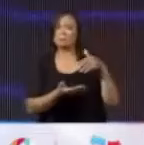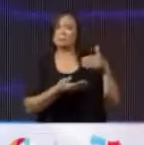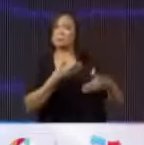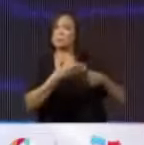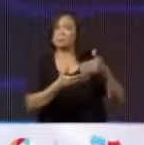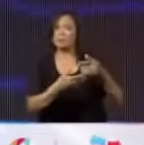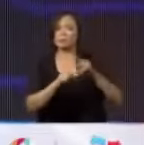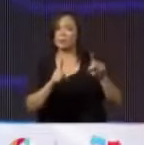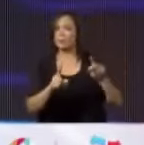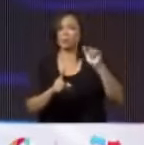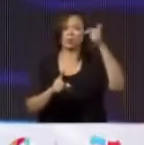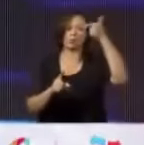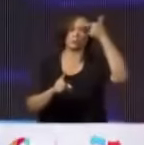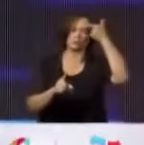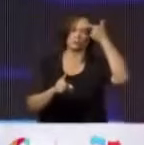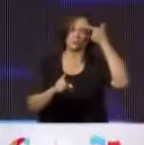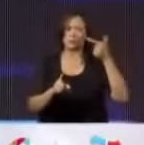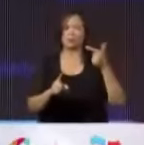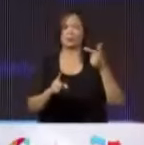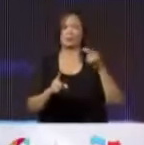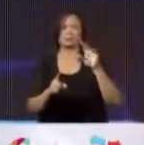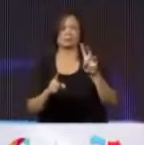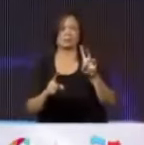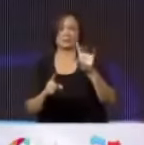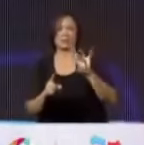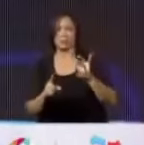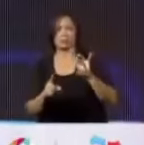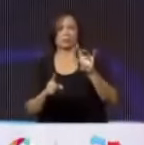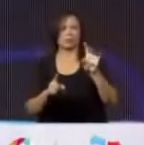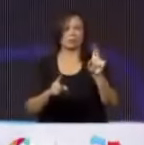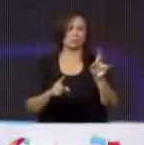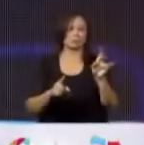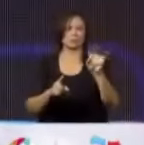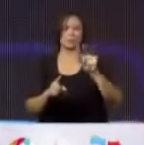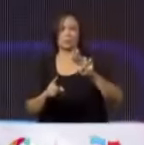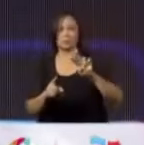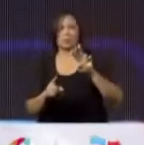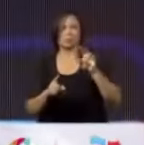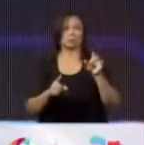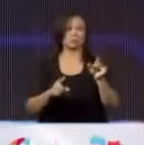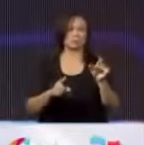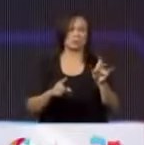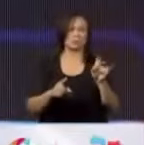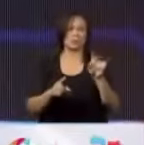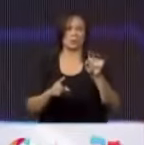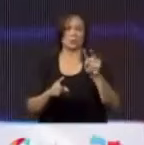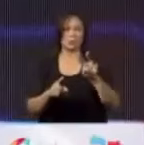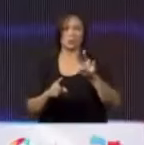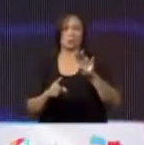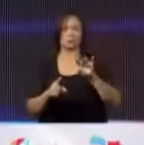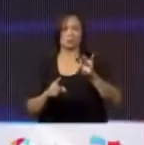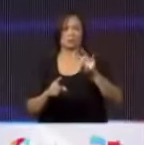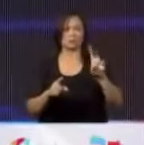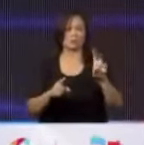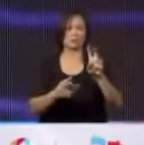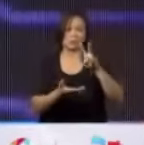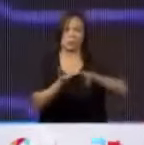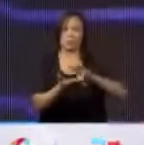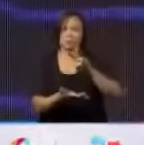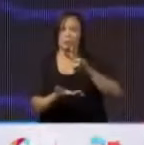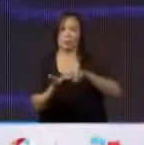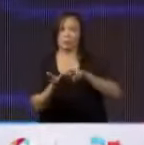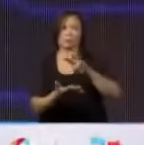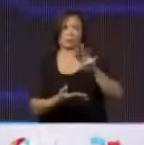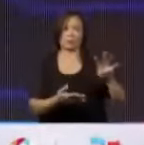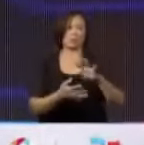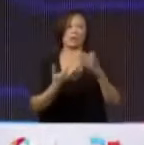así, menos en los gobiernos del 78 al 82, 82, 86 y del 2000 al 2004. Y